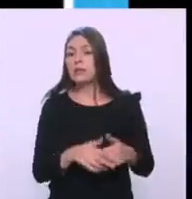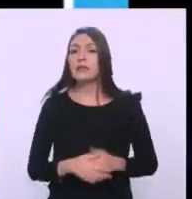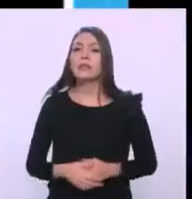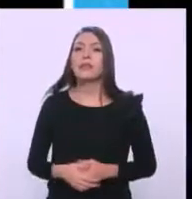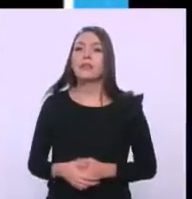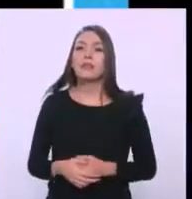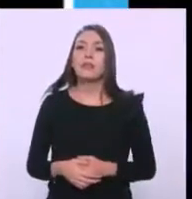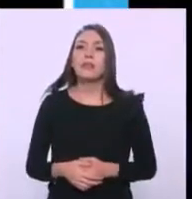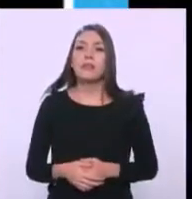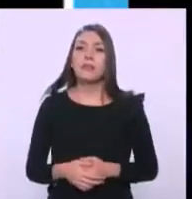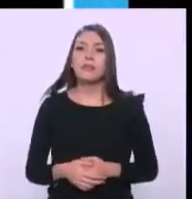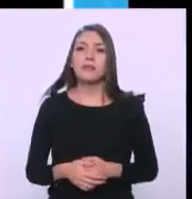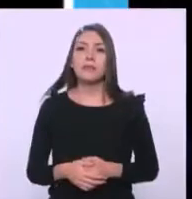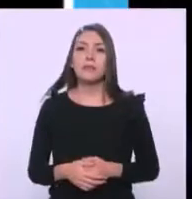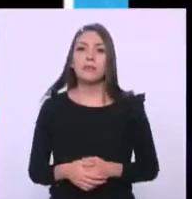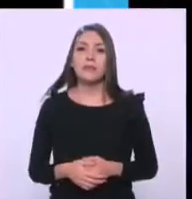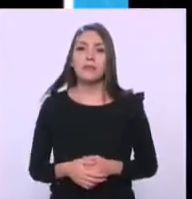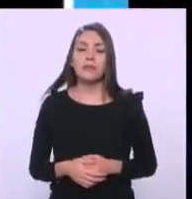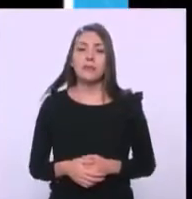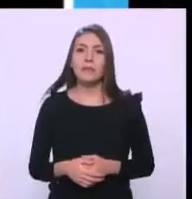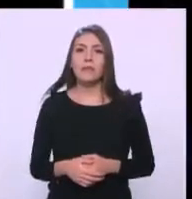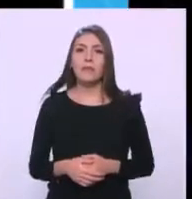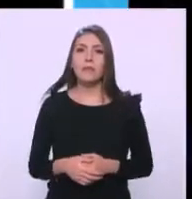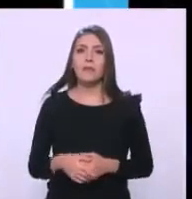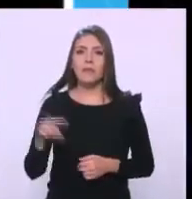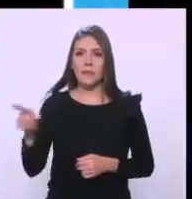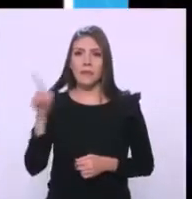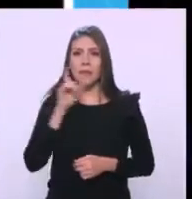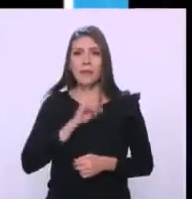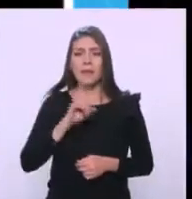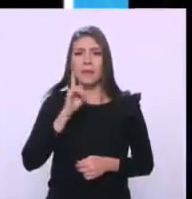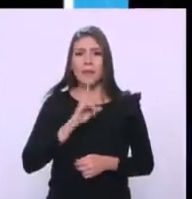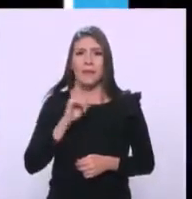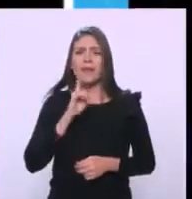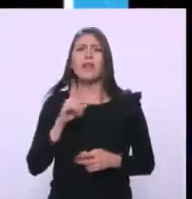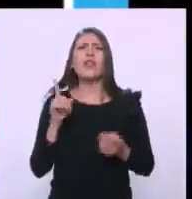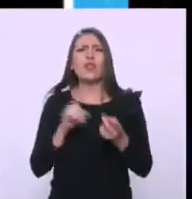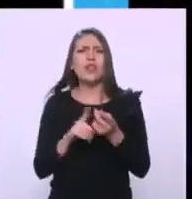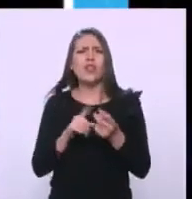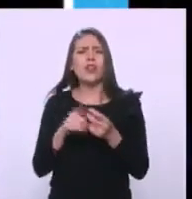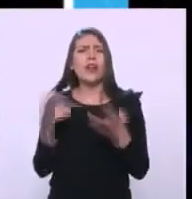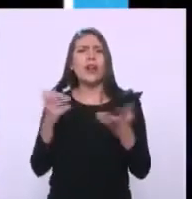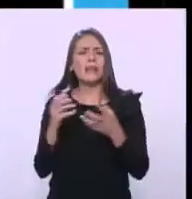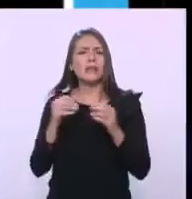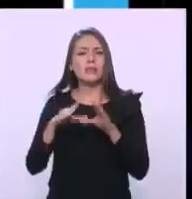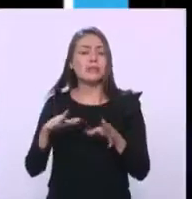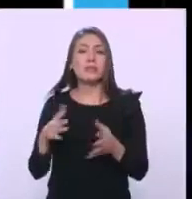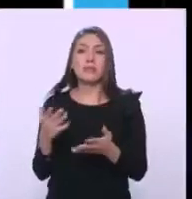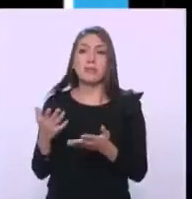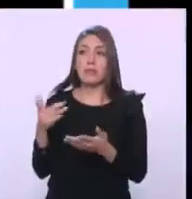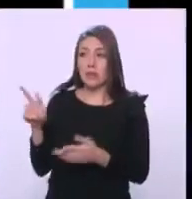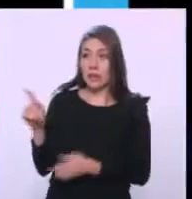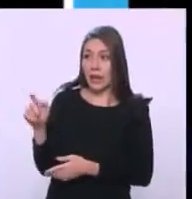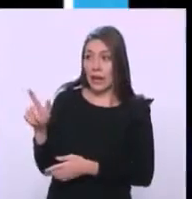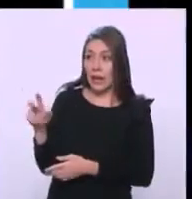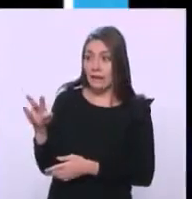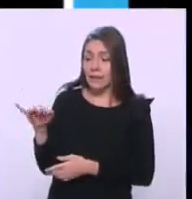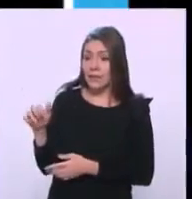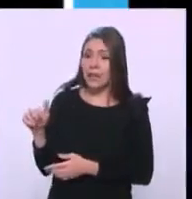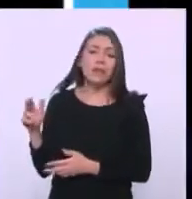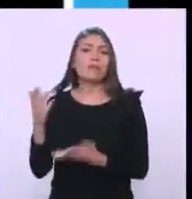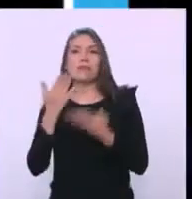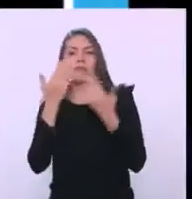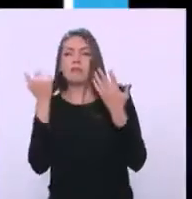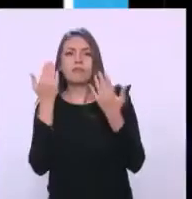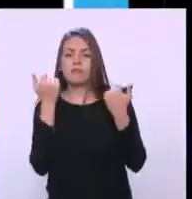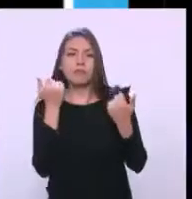periodista veracruzana de Televisa, ¿no? ¿O no? No, ¿O fíjate que no sé el medio exactamente, pero sí, lo interesante de ahí,